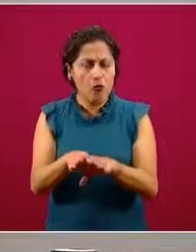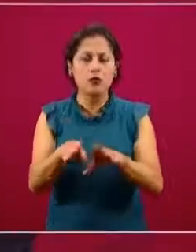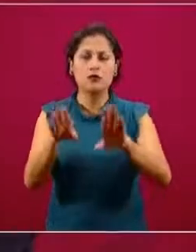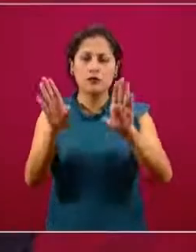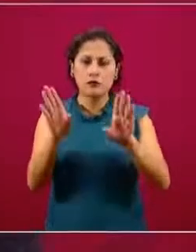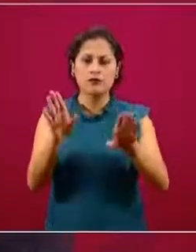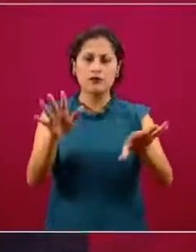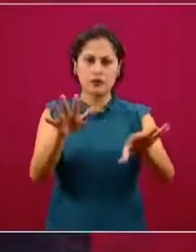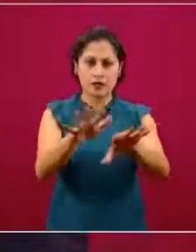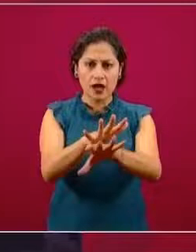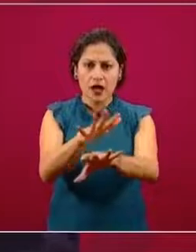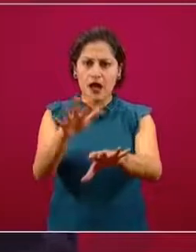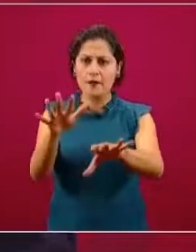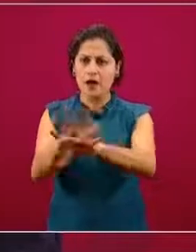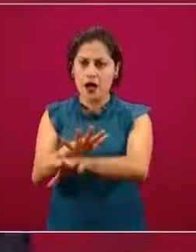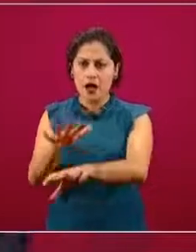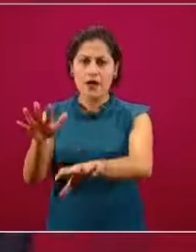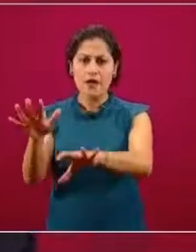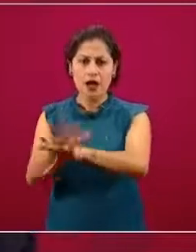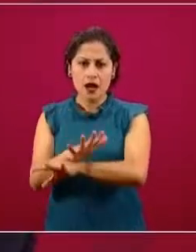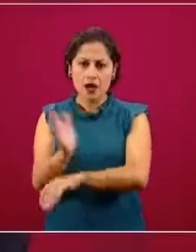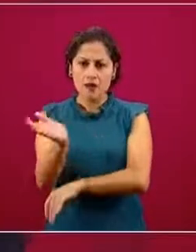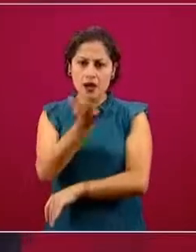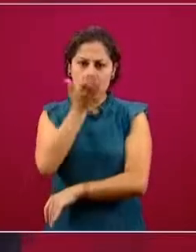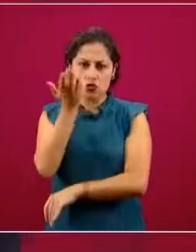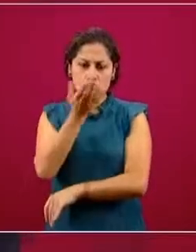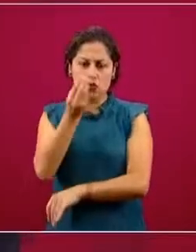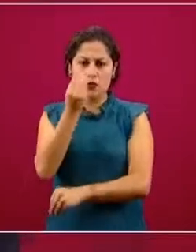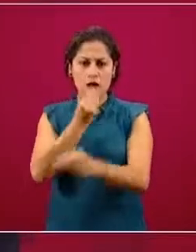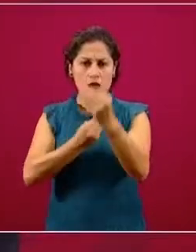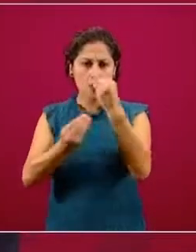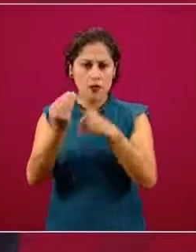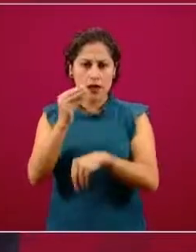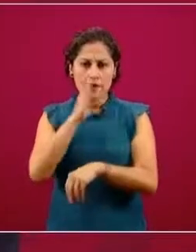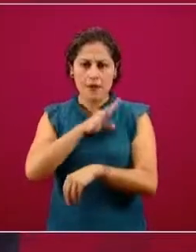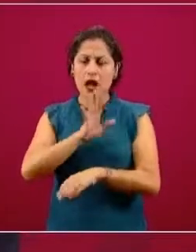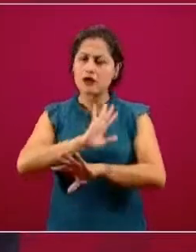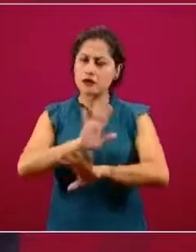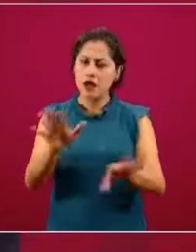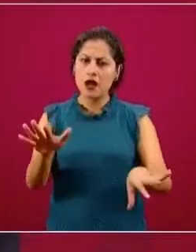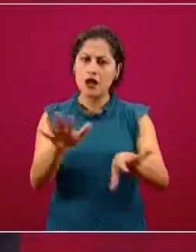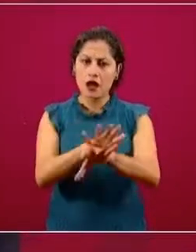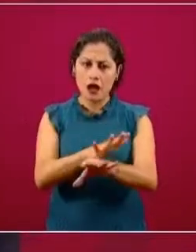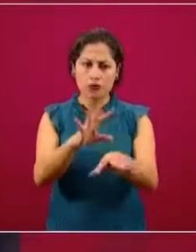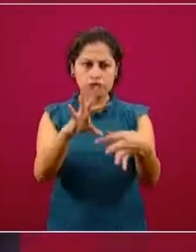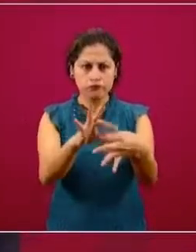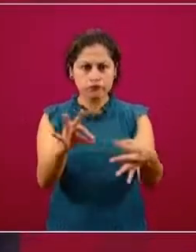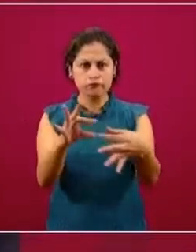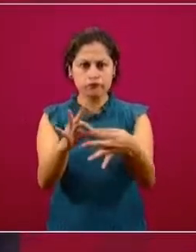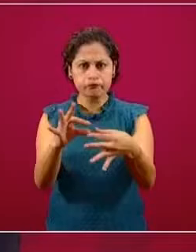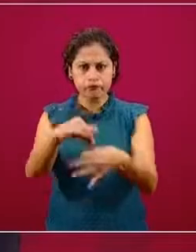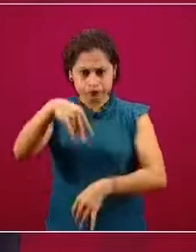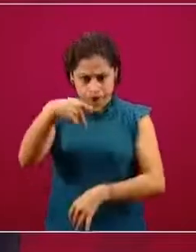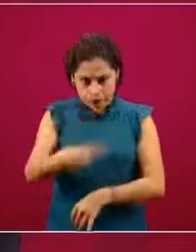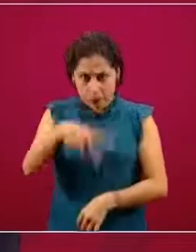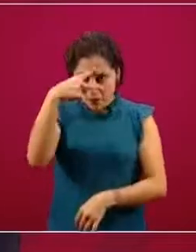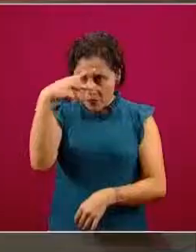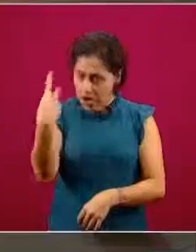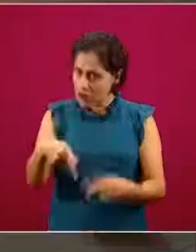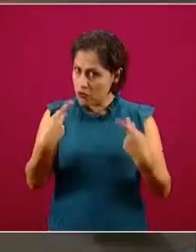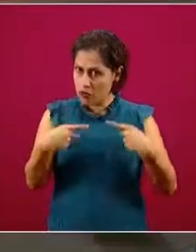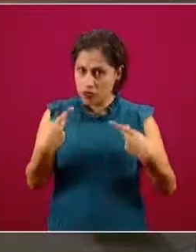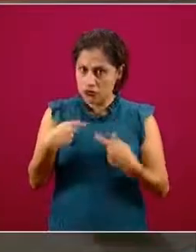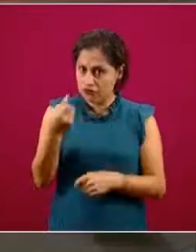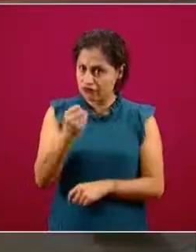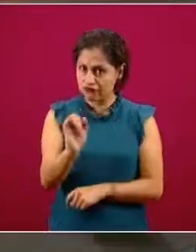que modifiquen el tipo de alimentos que están disponibles para las personas que residimos en México. Hemos dicho